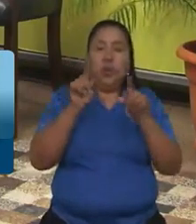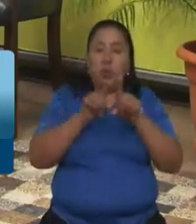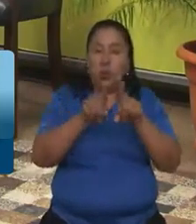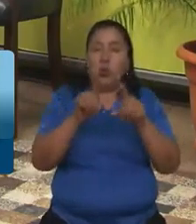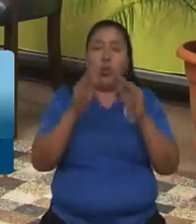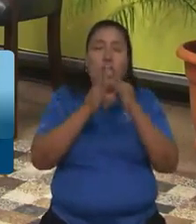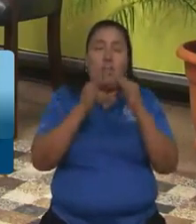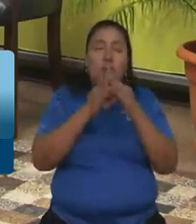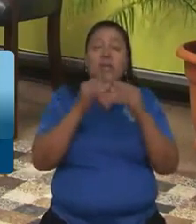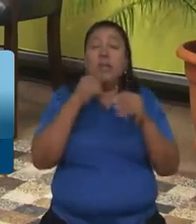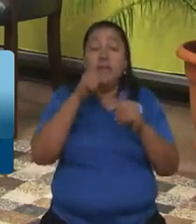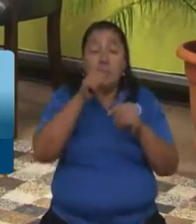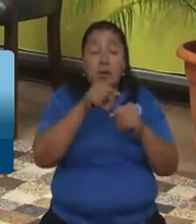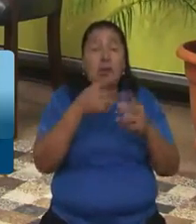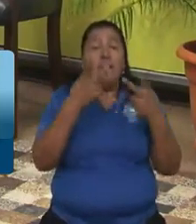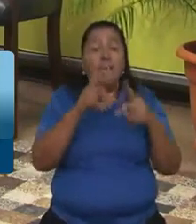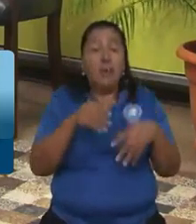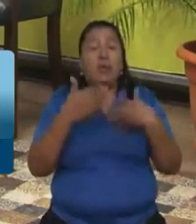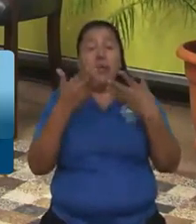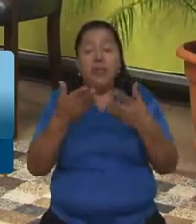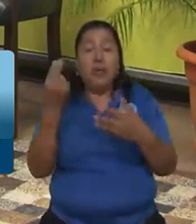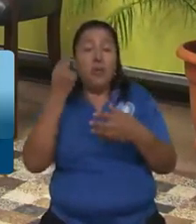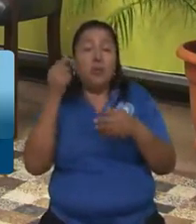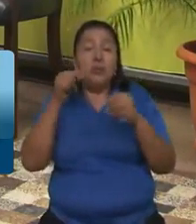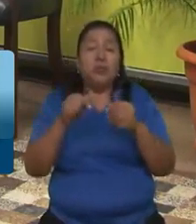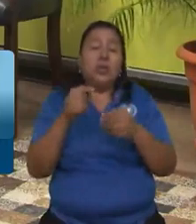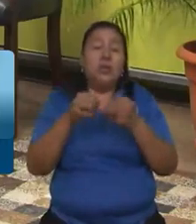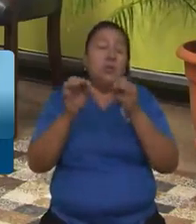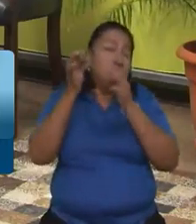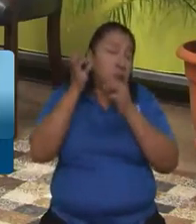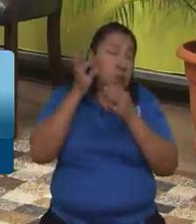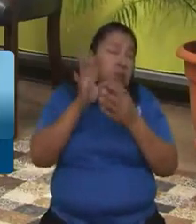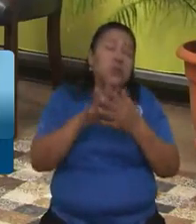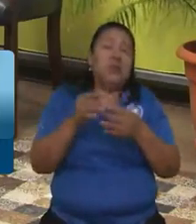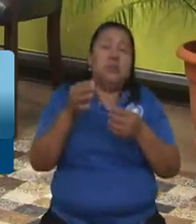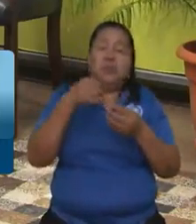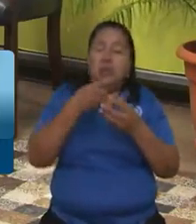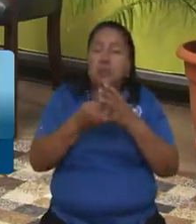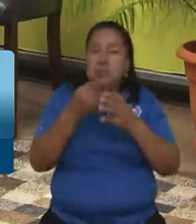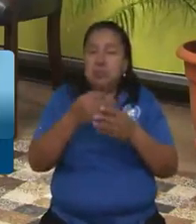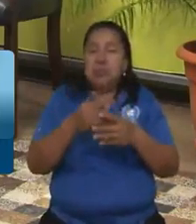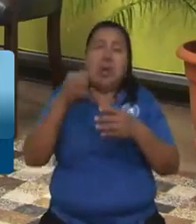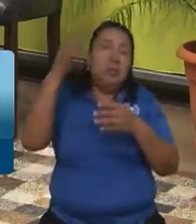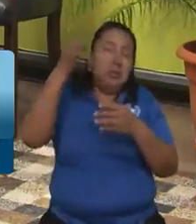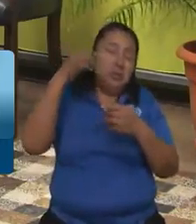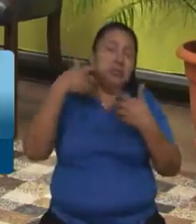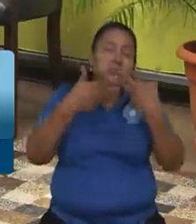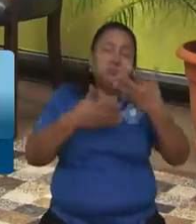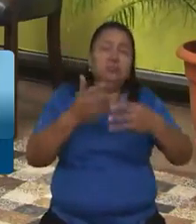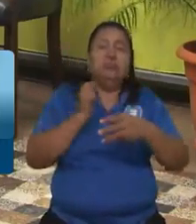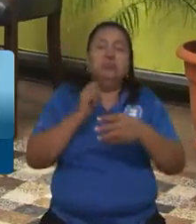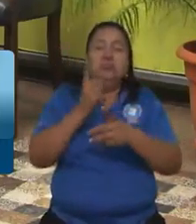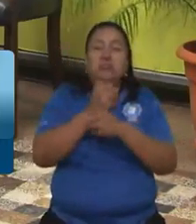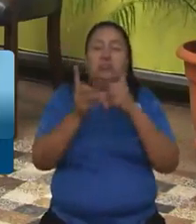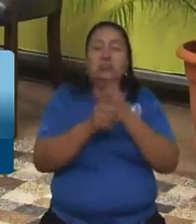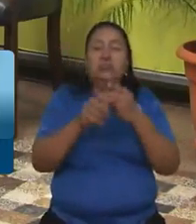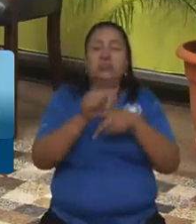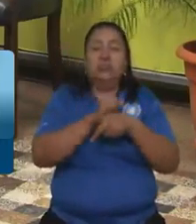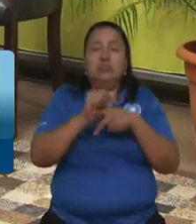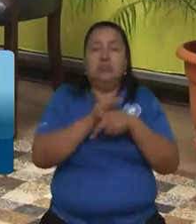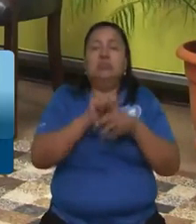y no seguir lo que dice la vecina. A mí me funcionaron esta, usa esta. Entonces, también eso. Y no